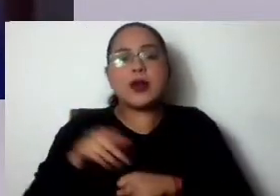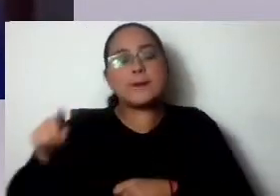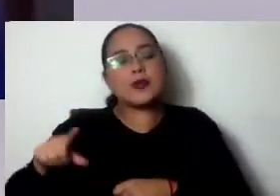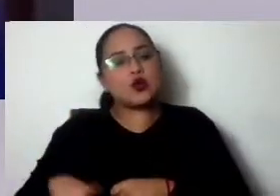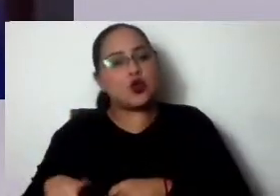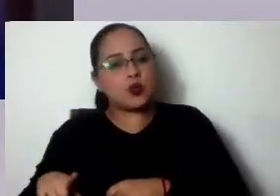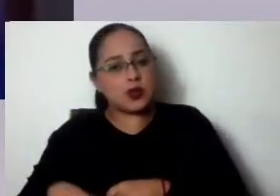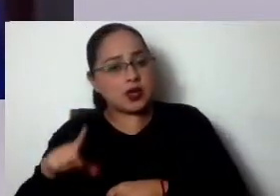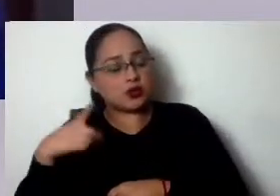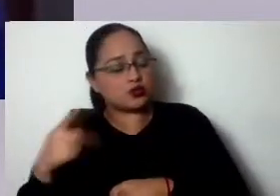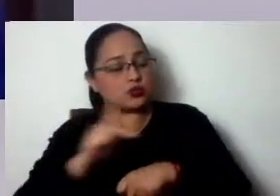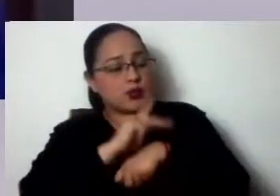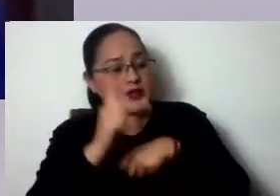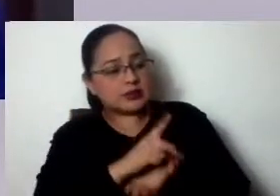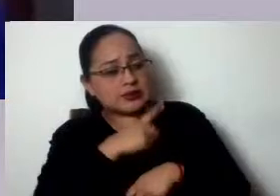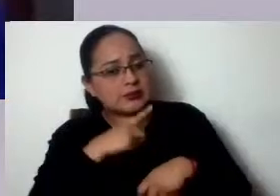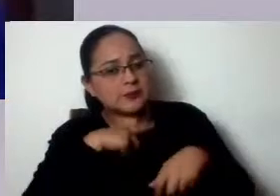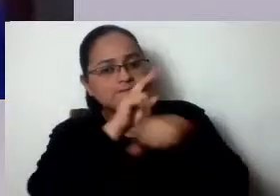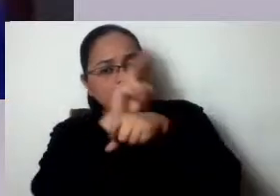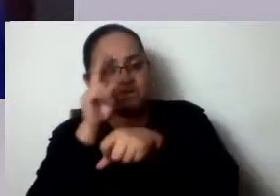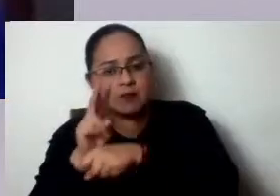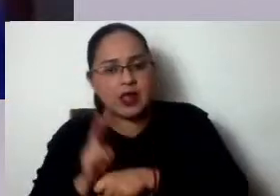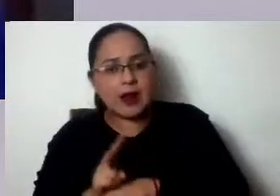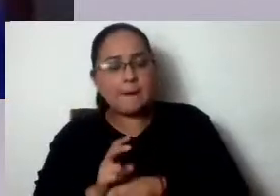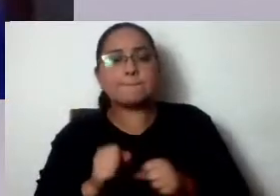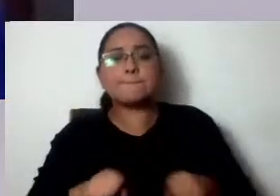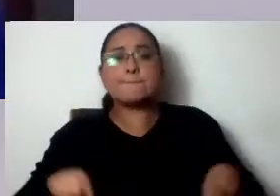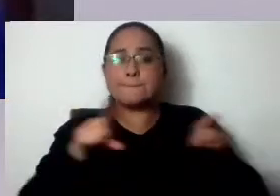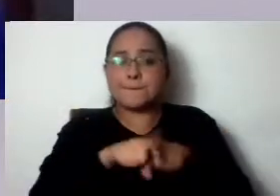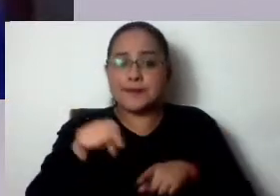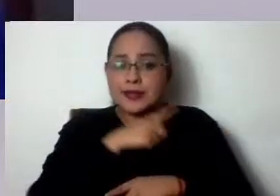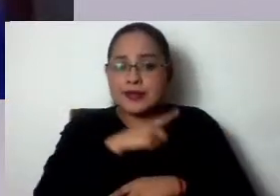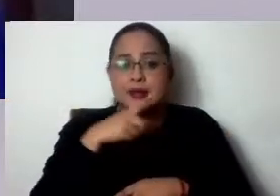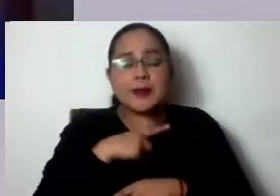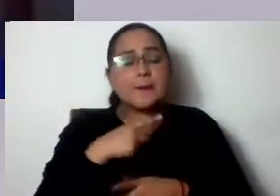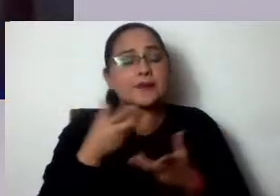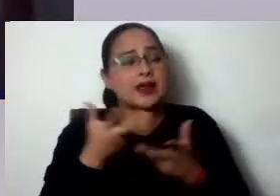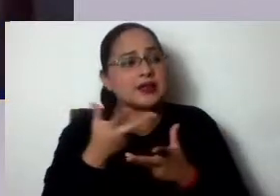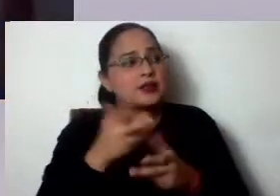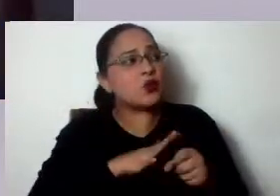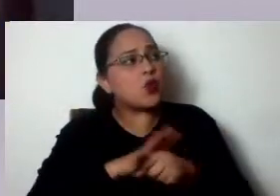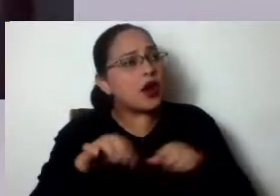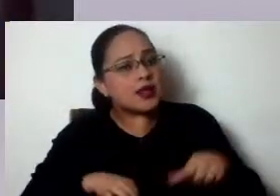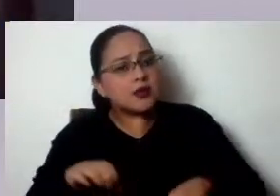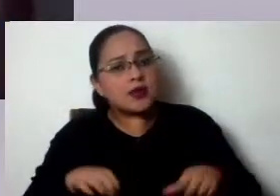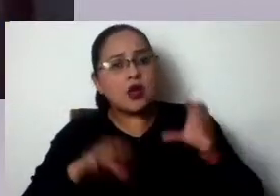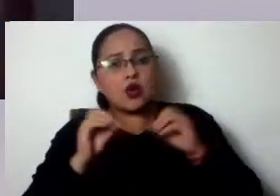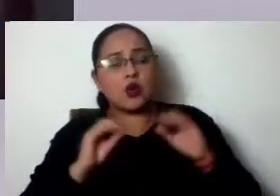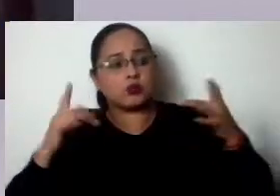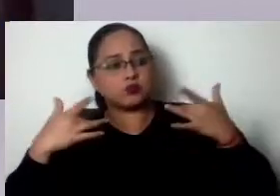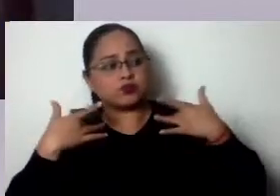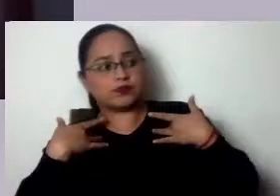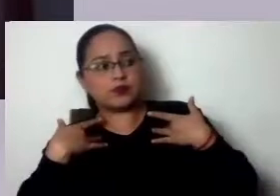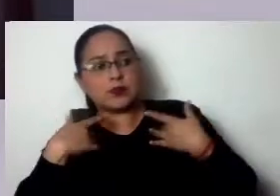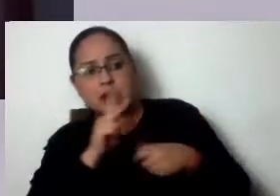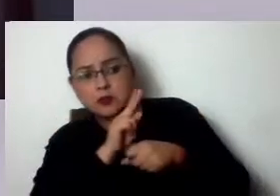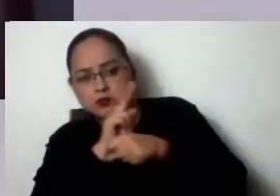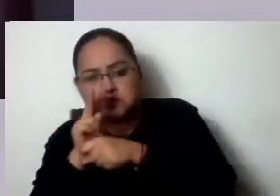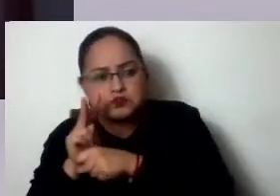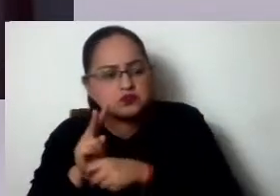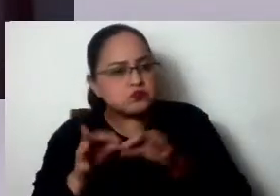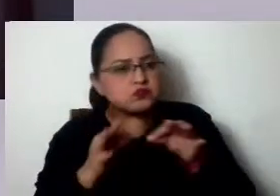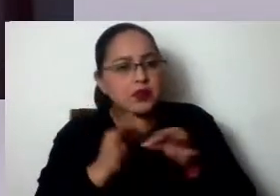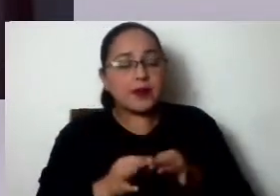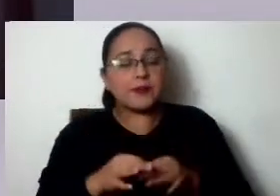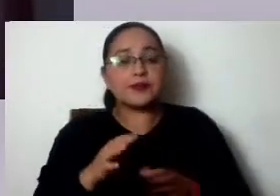parte y todos los órganos y autoridades de realizar determinadas acciones o abstenerse de ellas y la obligación de